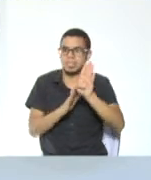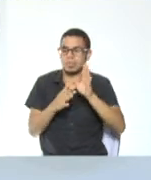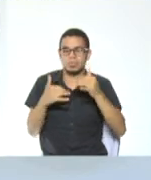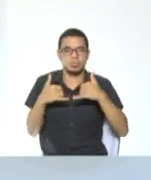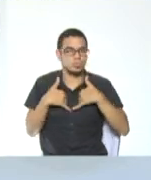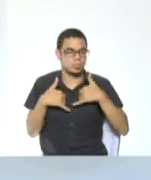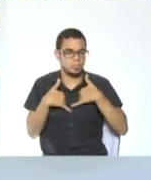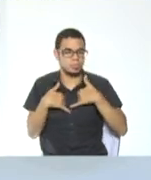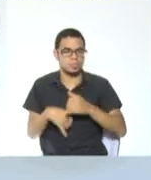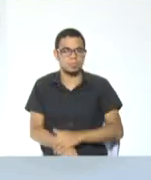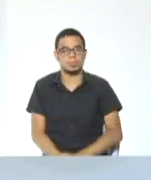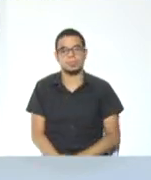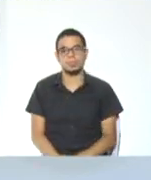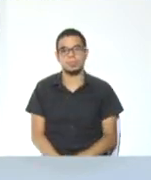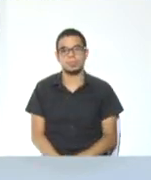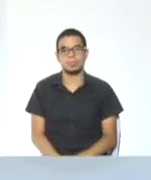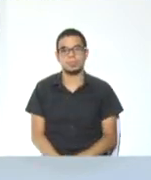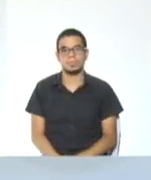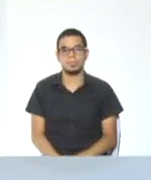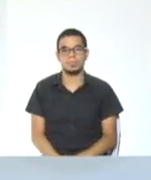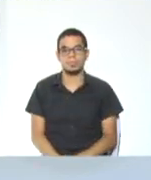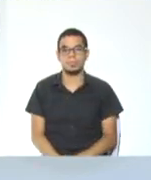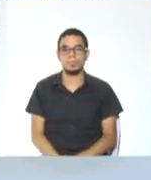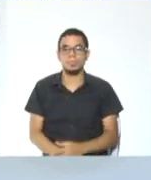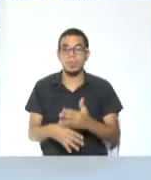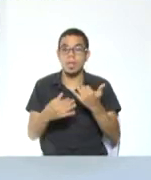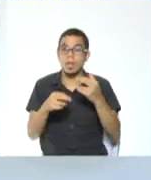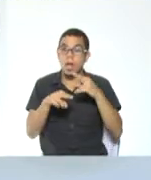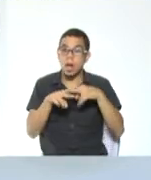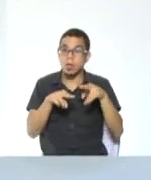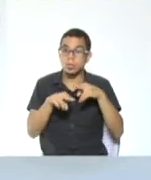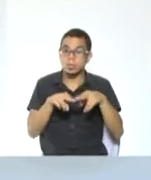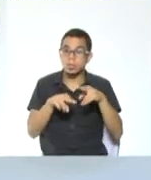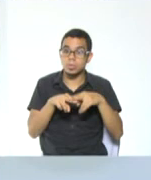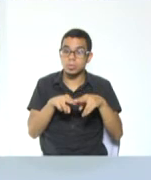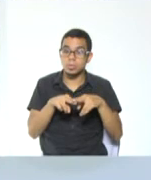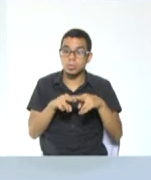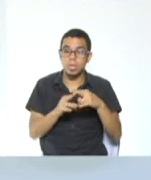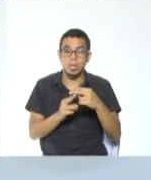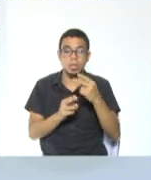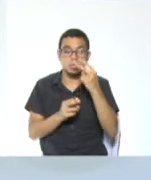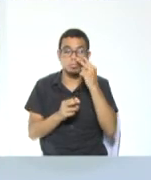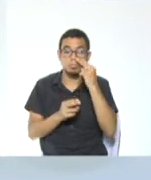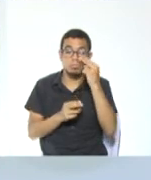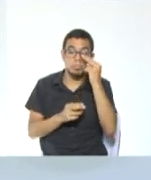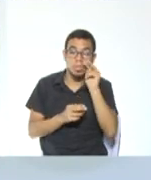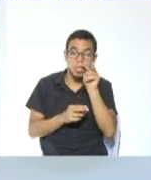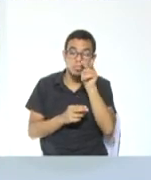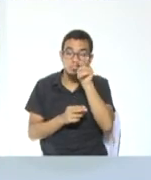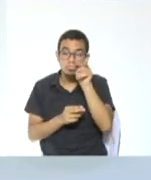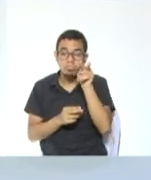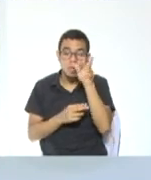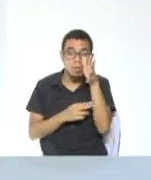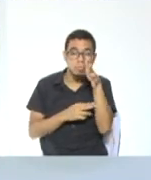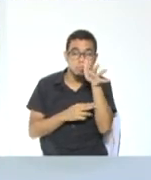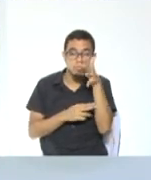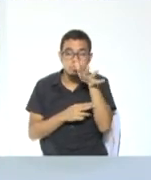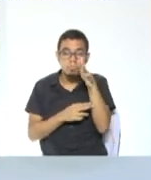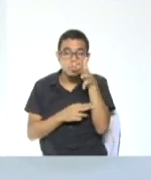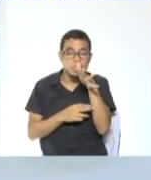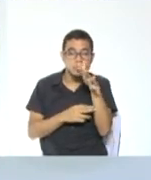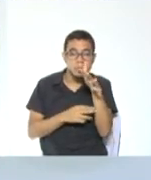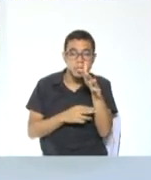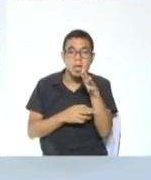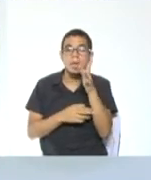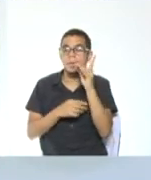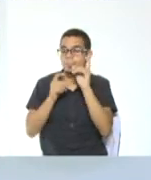Ahora bien, en cuanto a los niños y niñas con restos visuales aprovechables, es importante enseñarlos